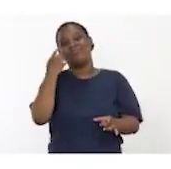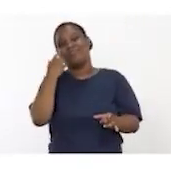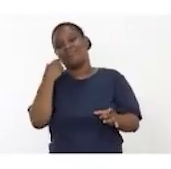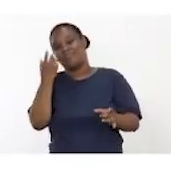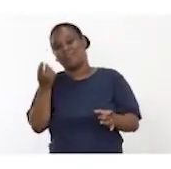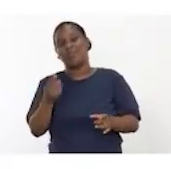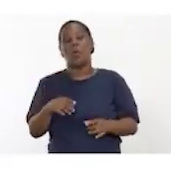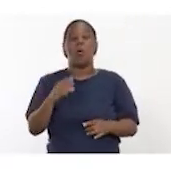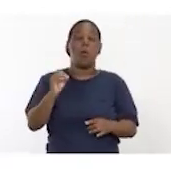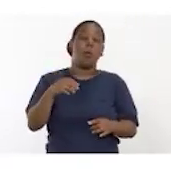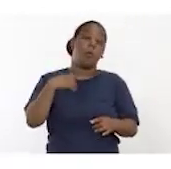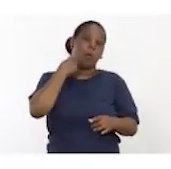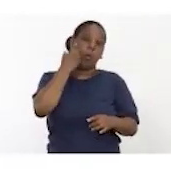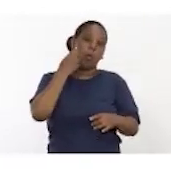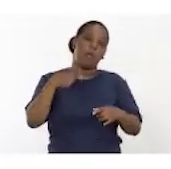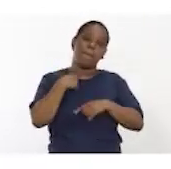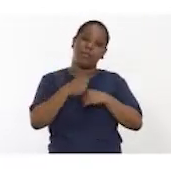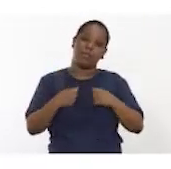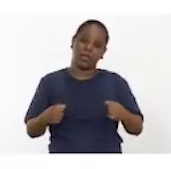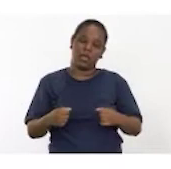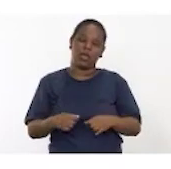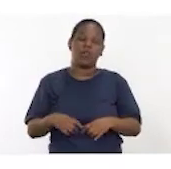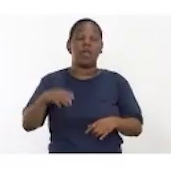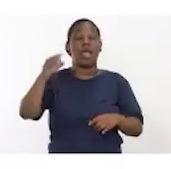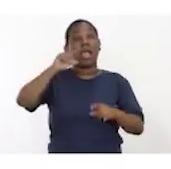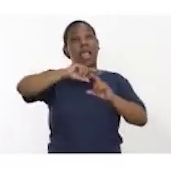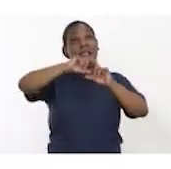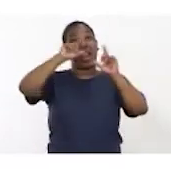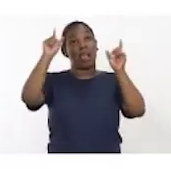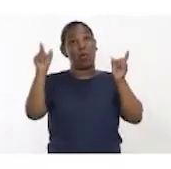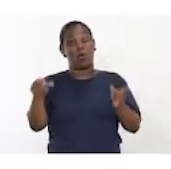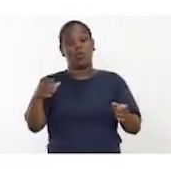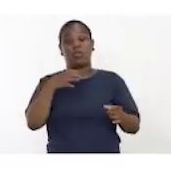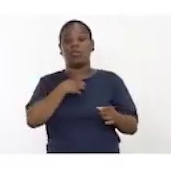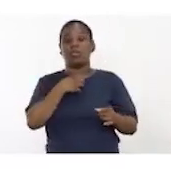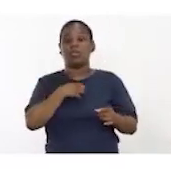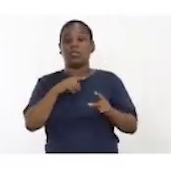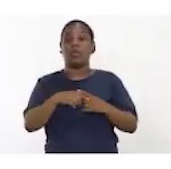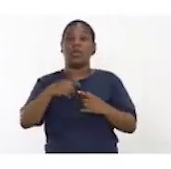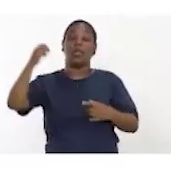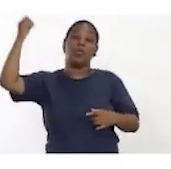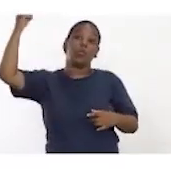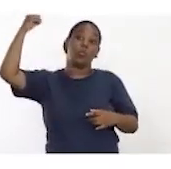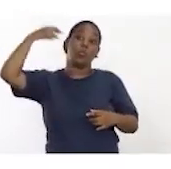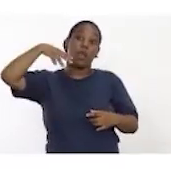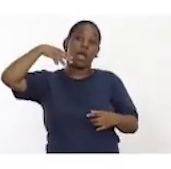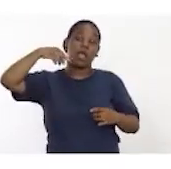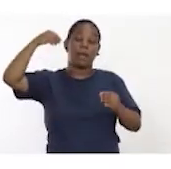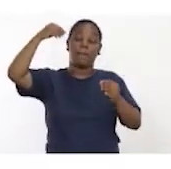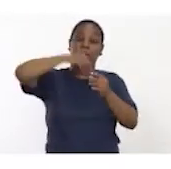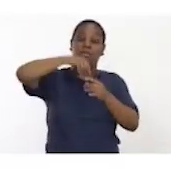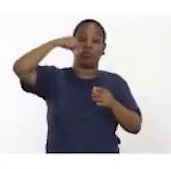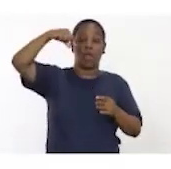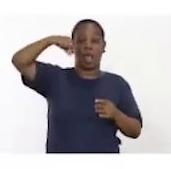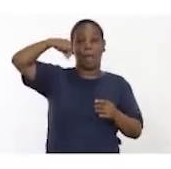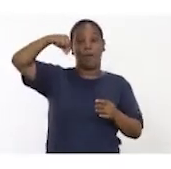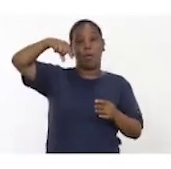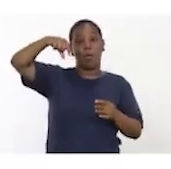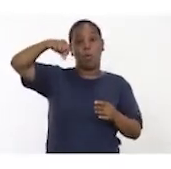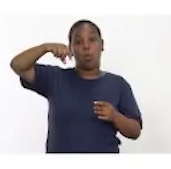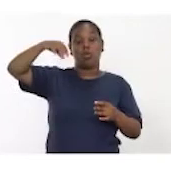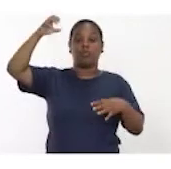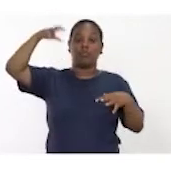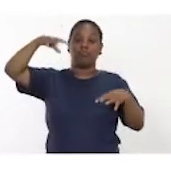primarios. El arco iris se obtiene porque la luz blanca pasa a través de las pequeñas gotas de aire que hay